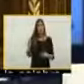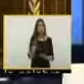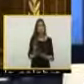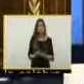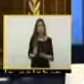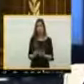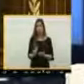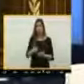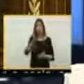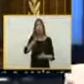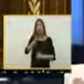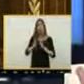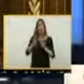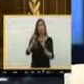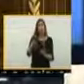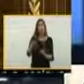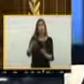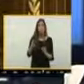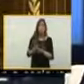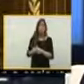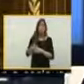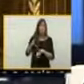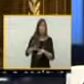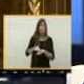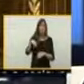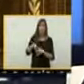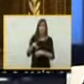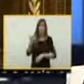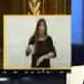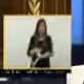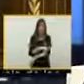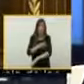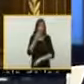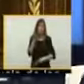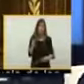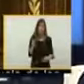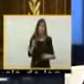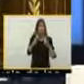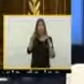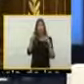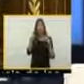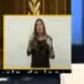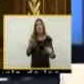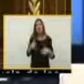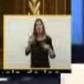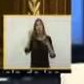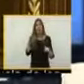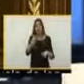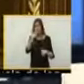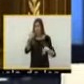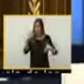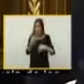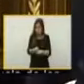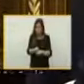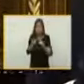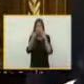el gobierno de gran coalición solo podía tener un presidente que es el del partido grande, claro, que tiene 1.700.000 votos más y 33 diputados más. Si fuera al revés, si el Partido